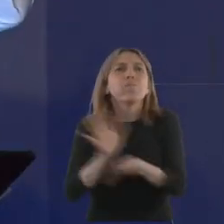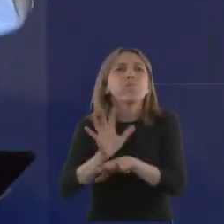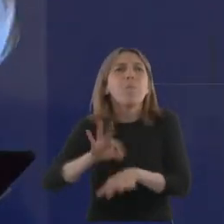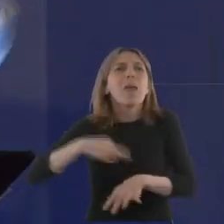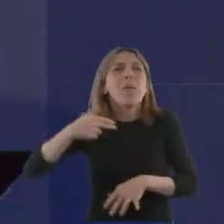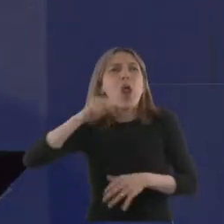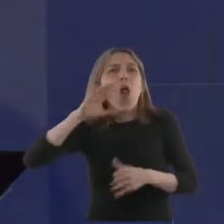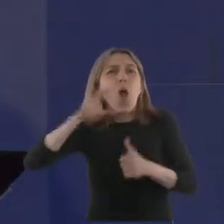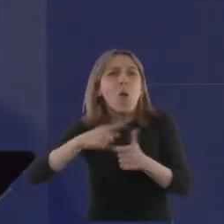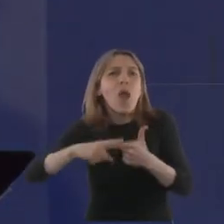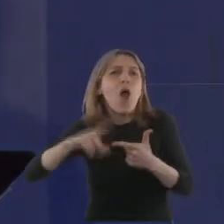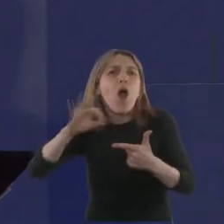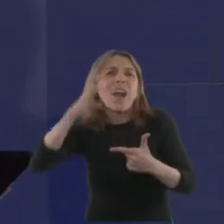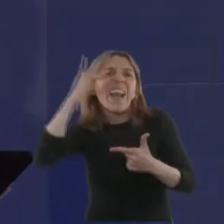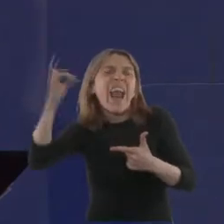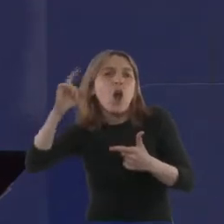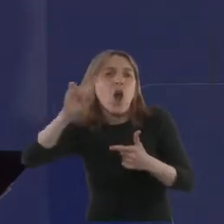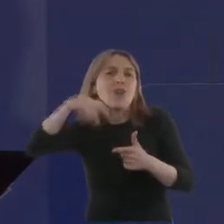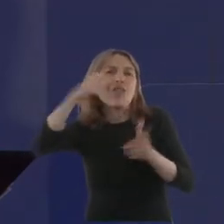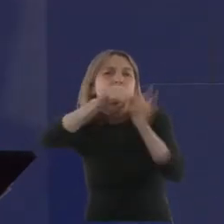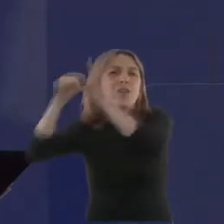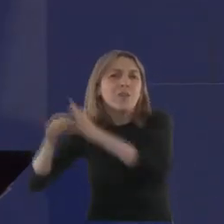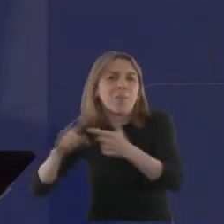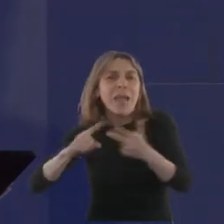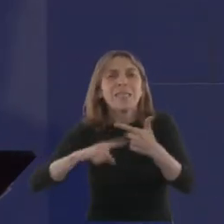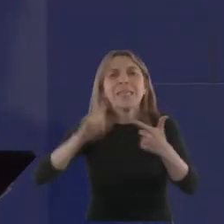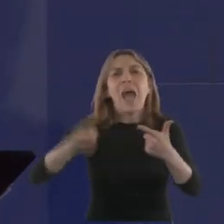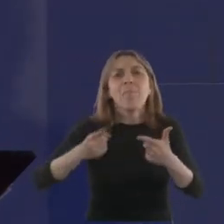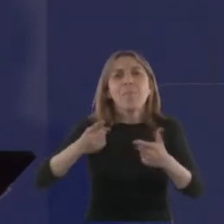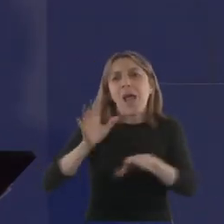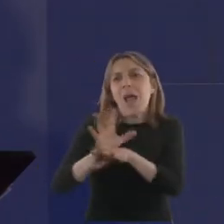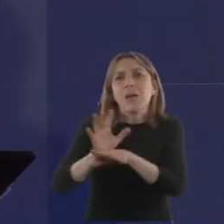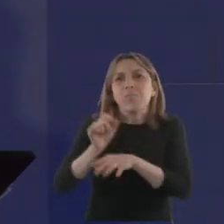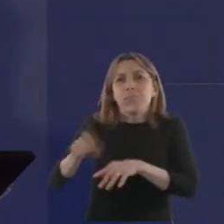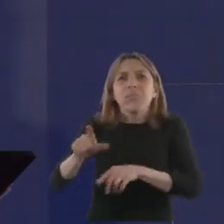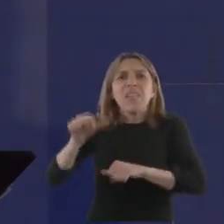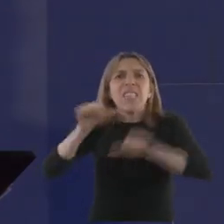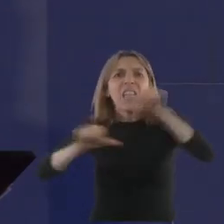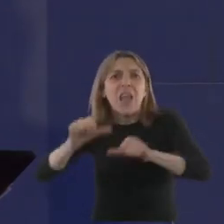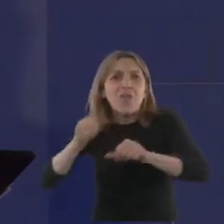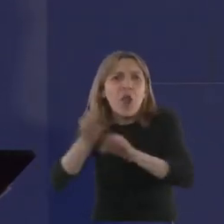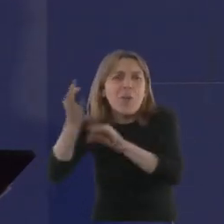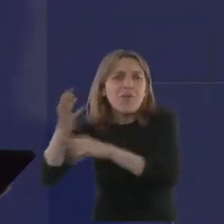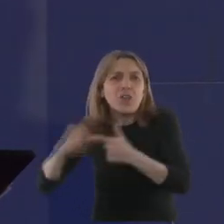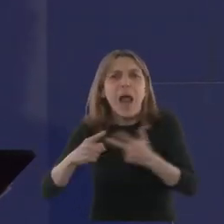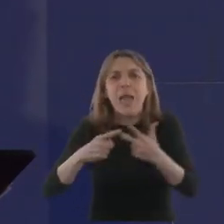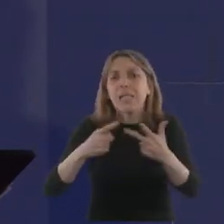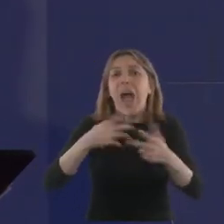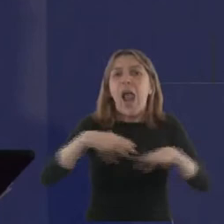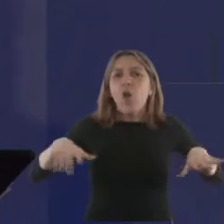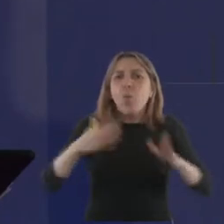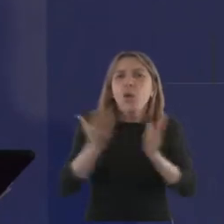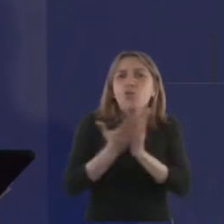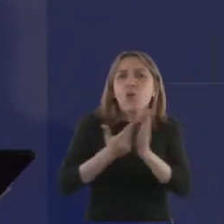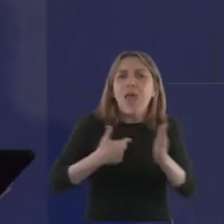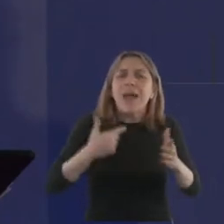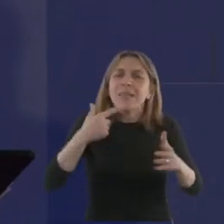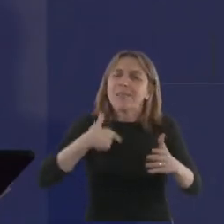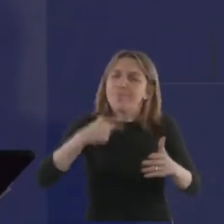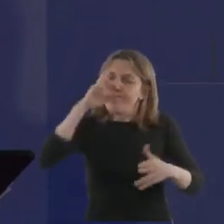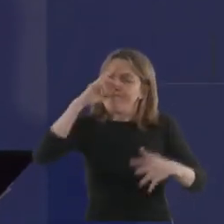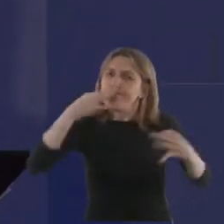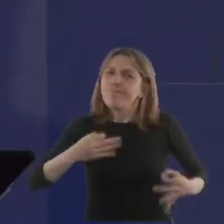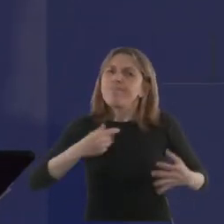rankings internacionales, somos la universidad de los científicos, somos estudiantes comprometidos con cambiar y transformar la realidad de